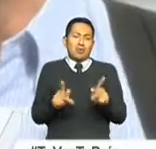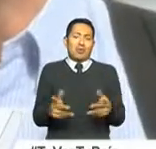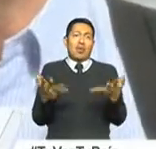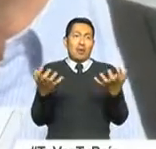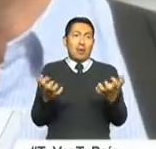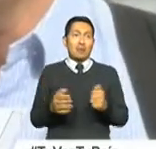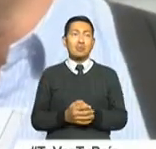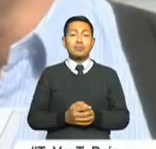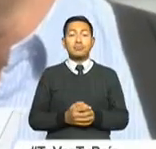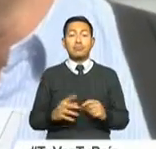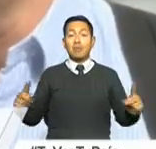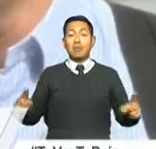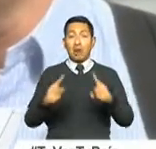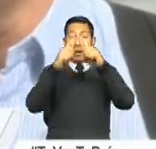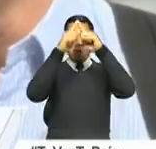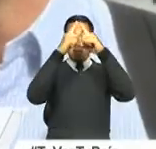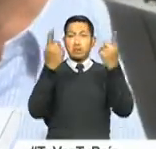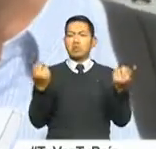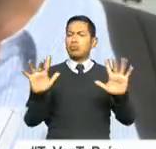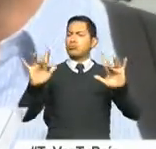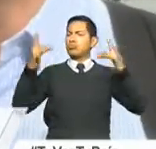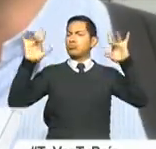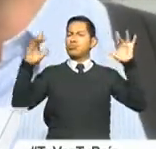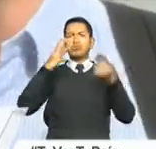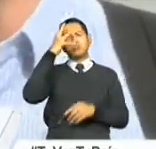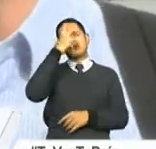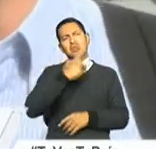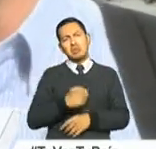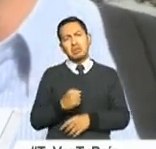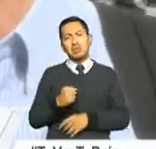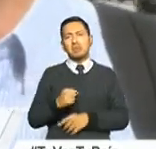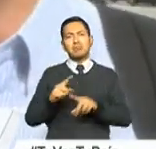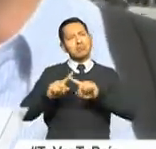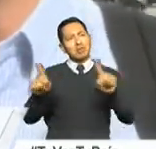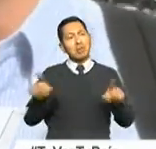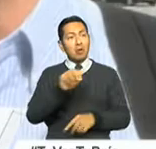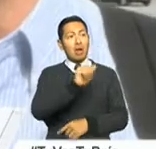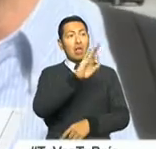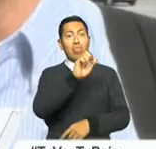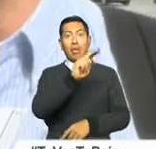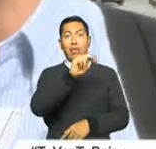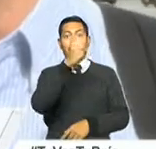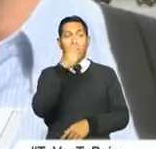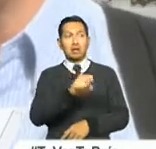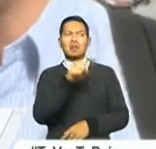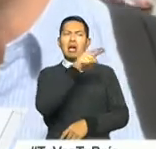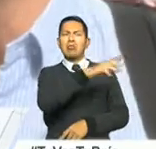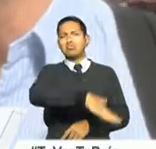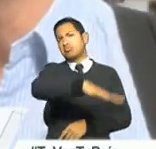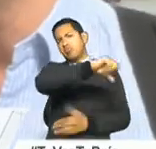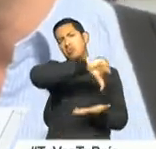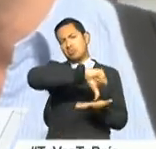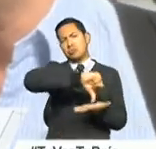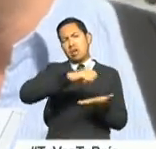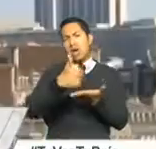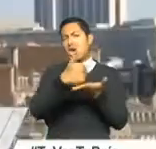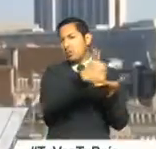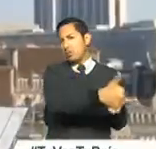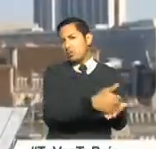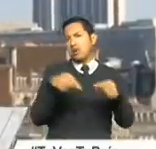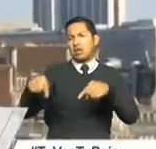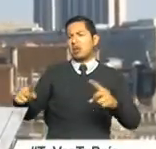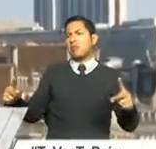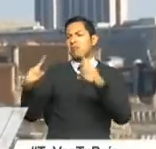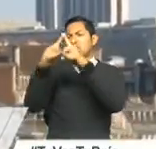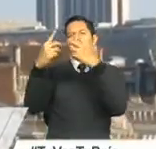París no necesita esto para brillar, hagámoslo en Atenas, por ejemplo, sería mucho más justificado y los ayudaría mucho más.